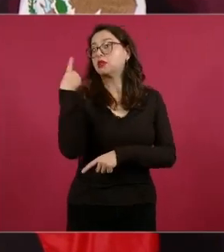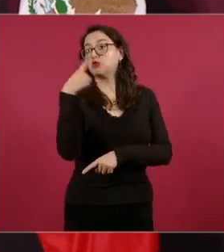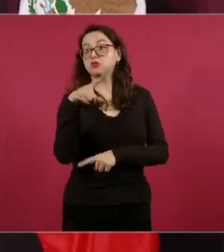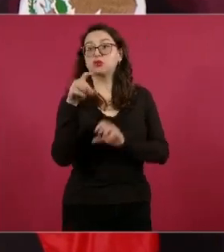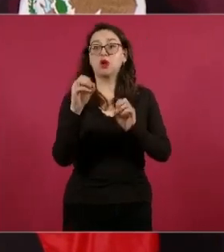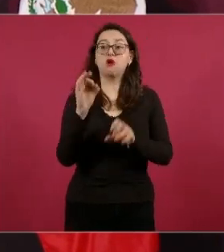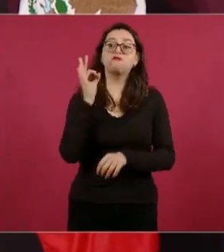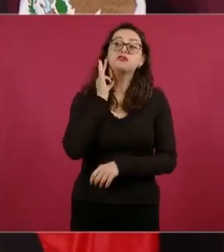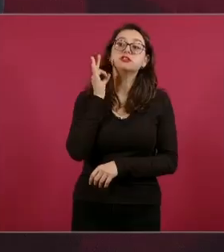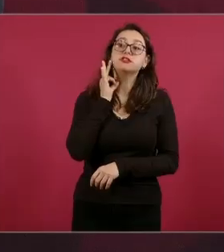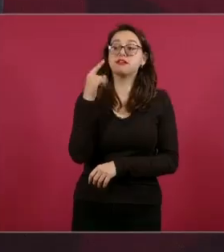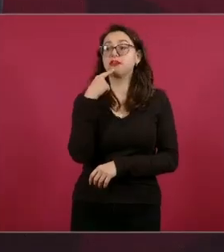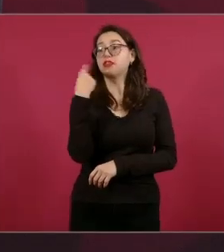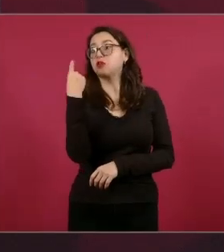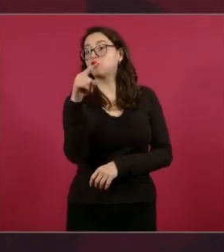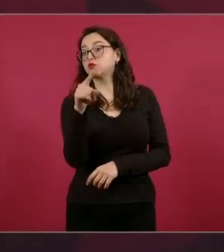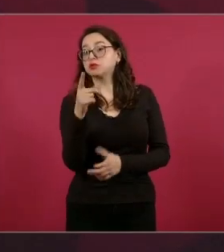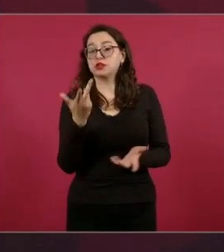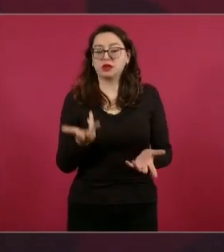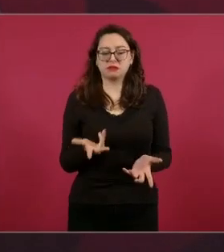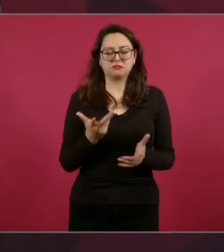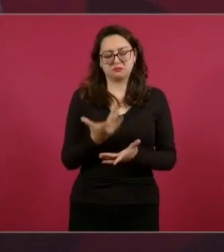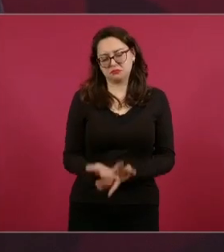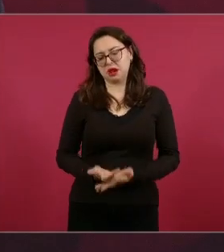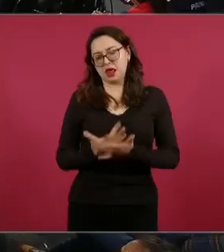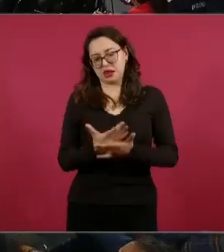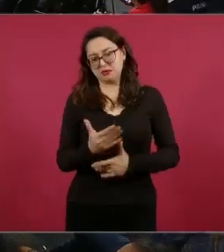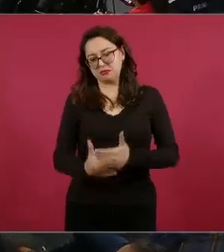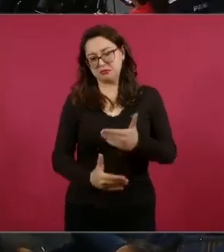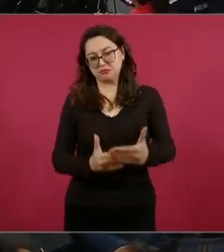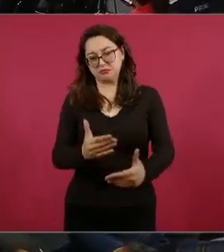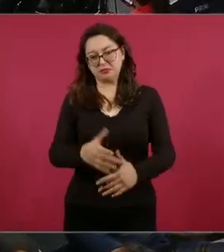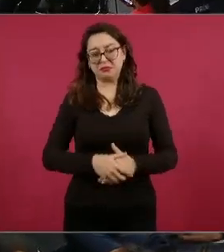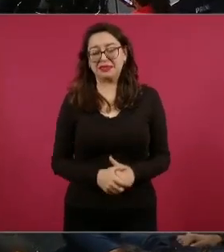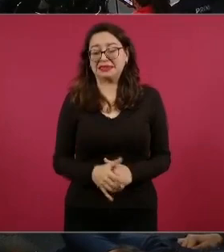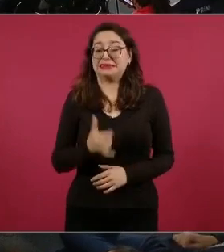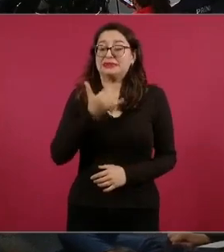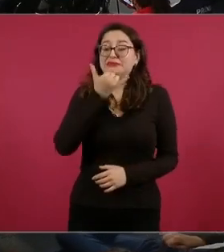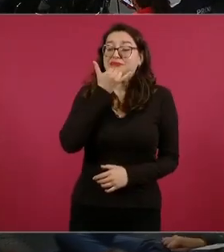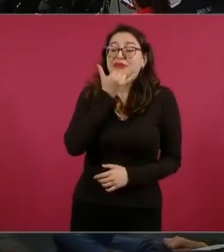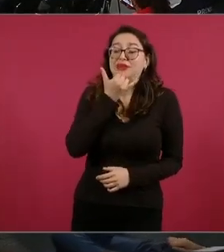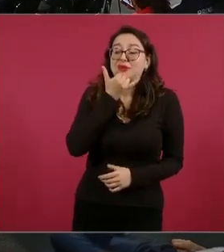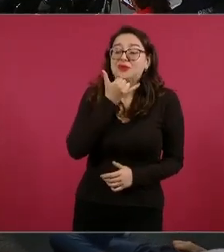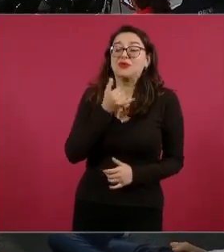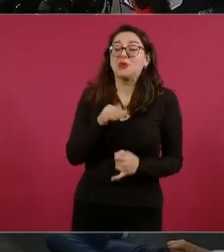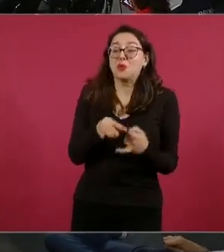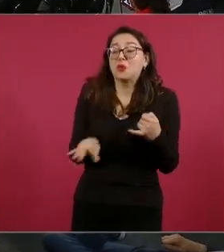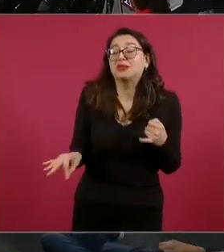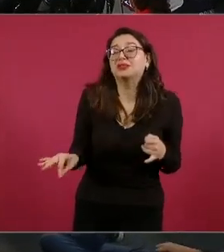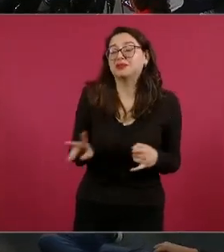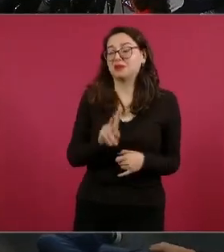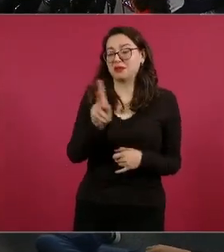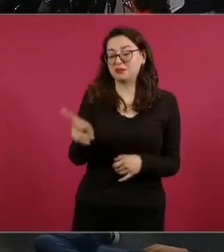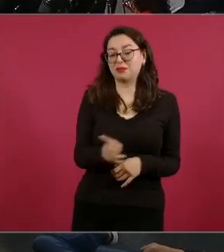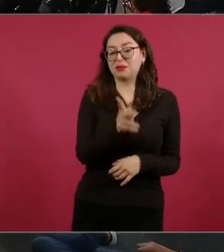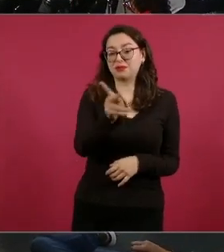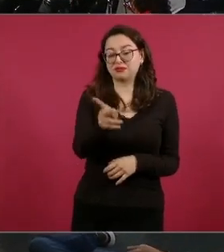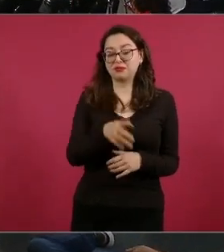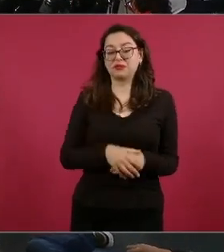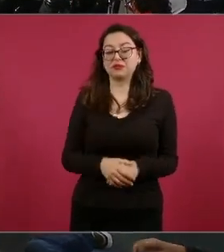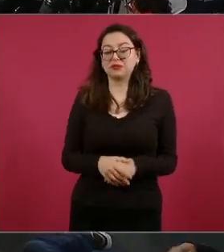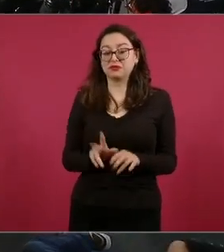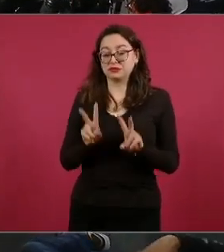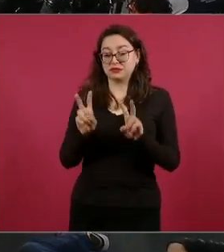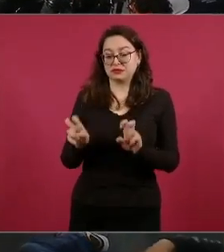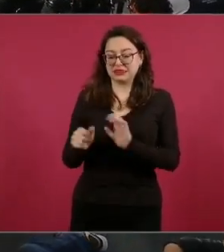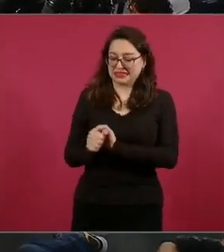pero vamos a esperar a ver qué resulta. Bien. Y ya, nada más, diametralmente, sin restar la importancia de este último tema de